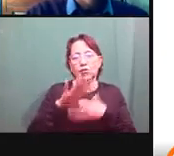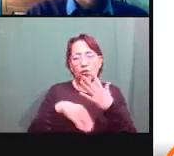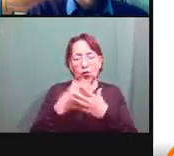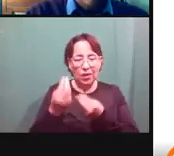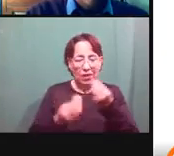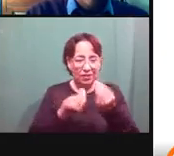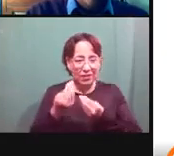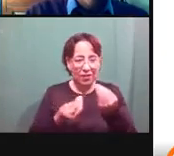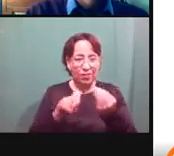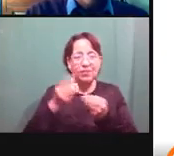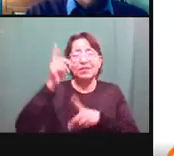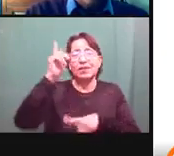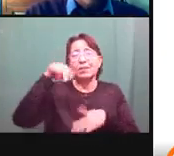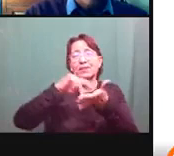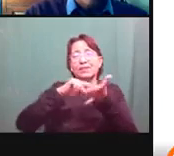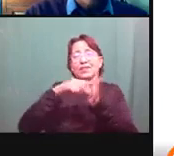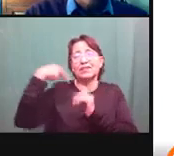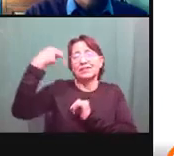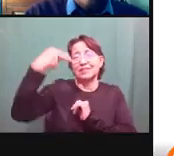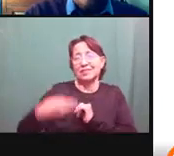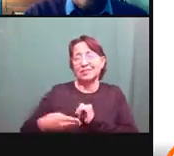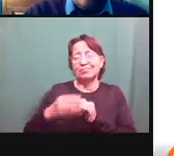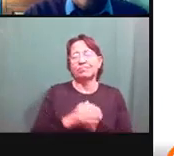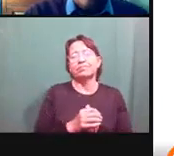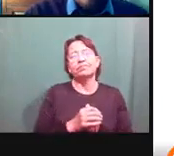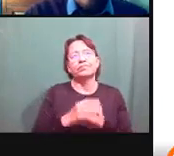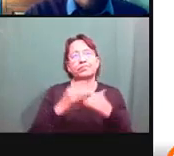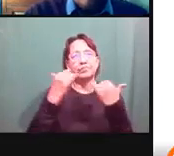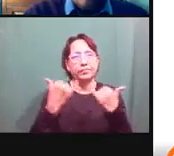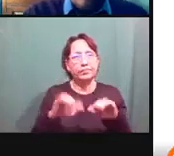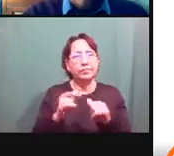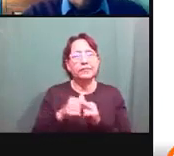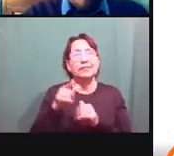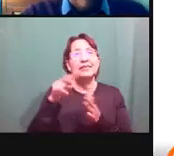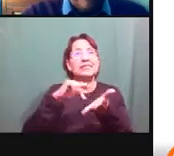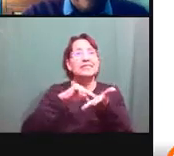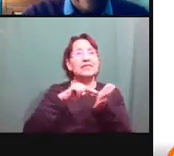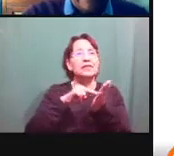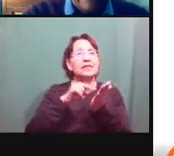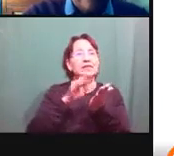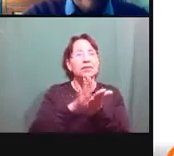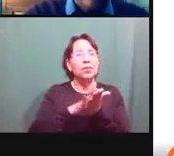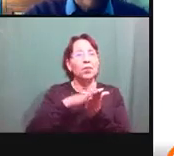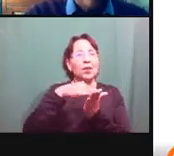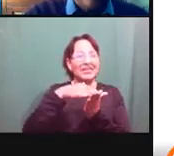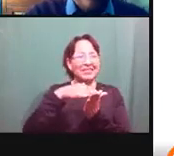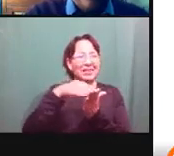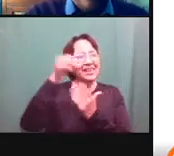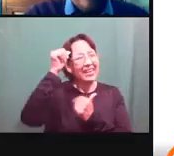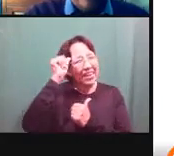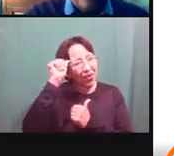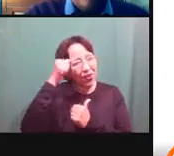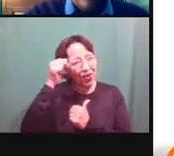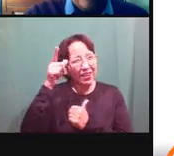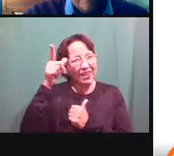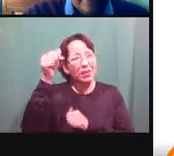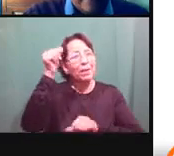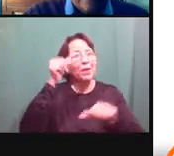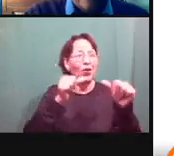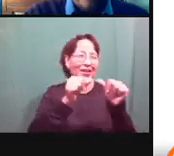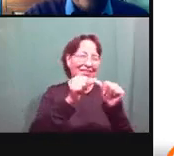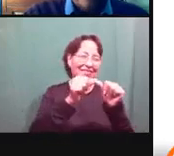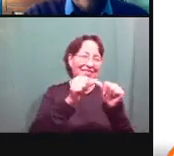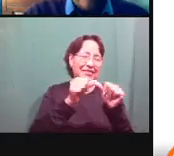histórico. De todos estos hechos y las huellas, pues existe la necesidad de